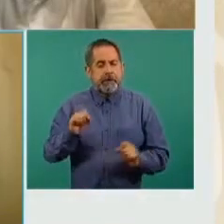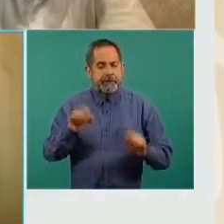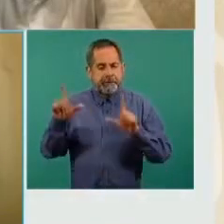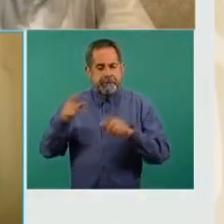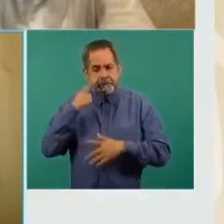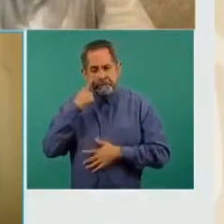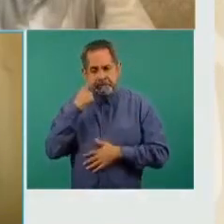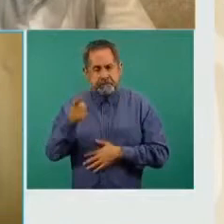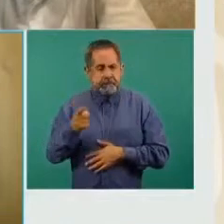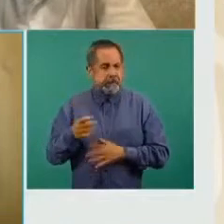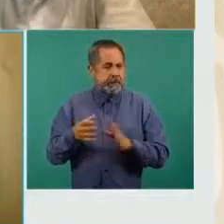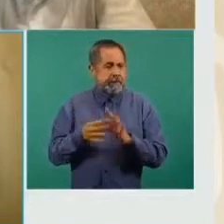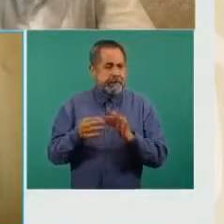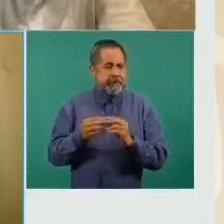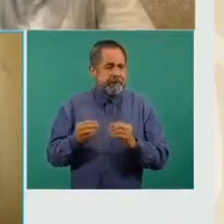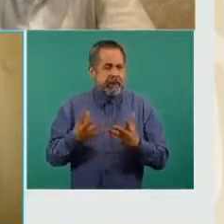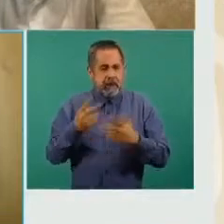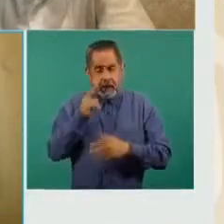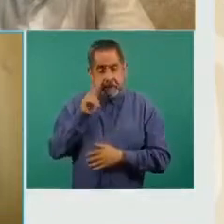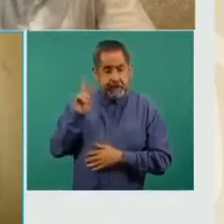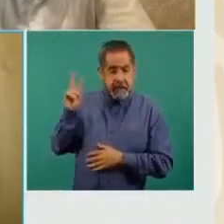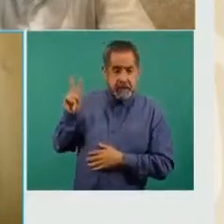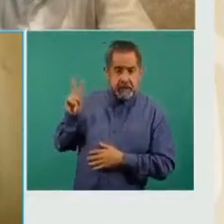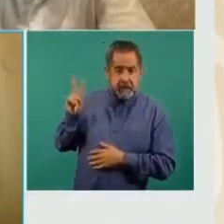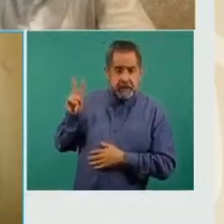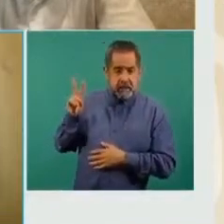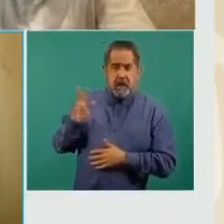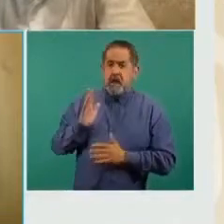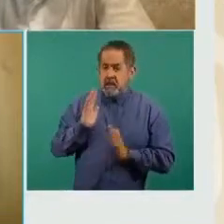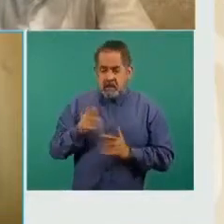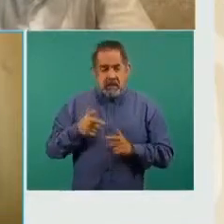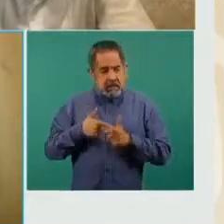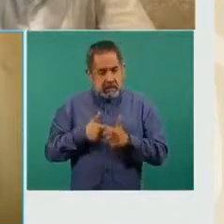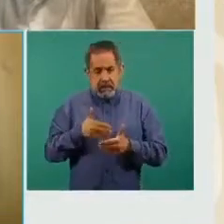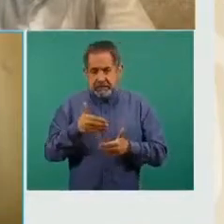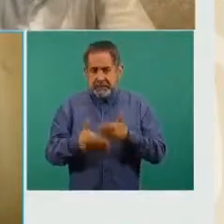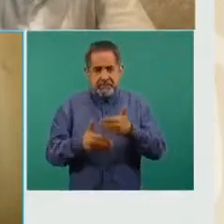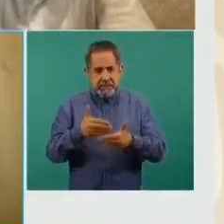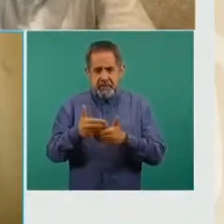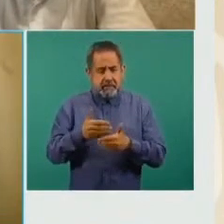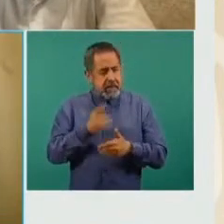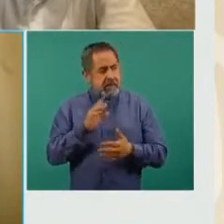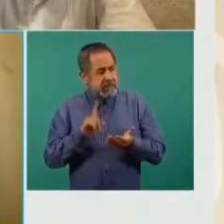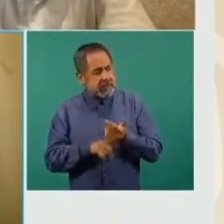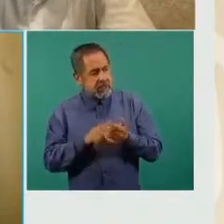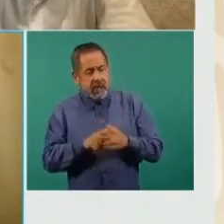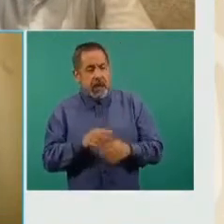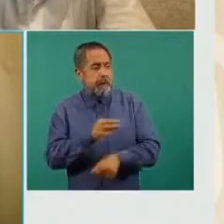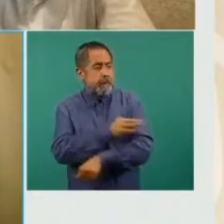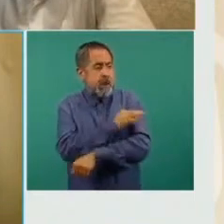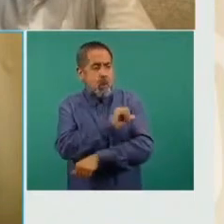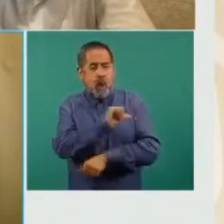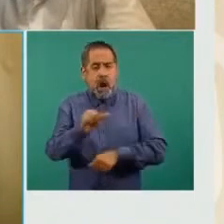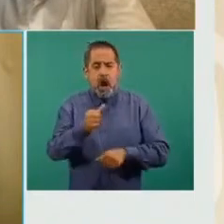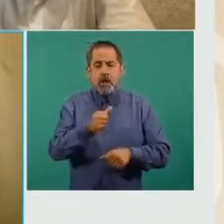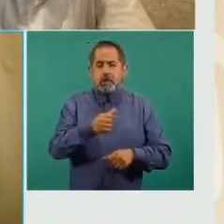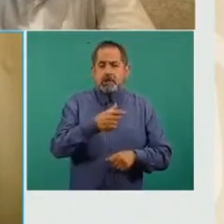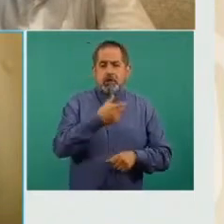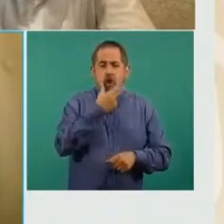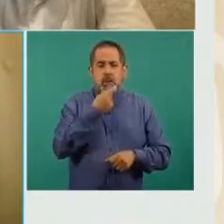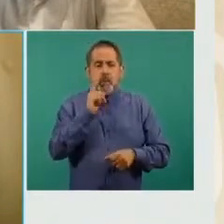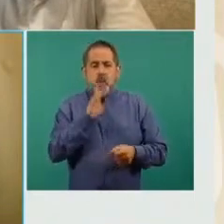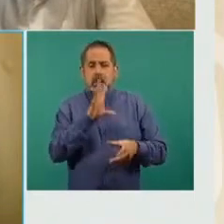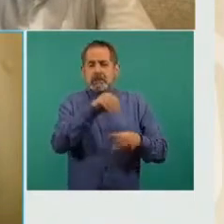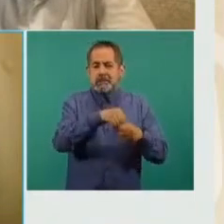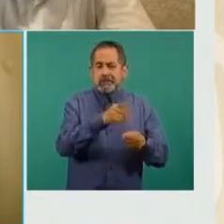costumbre, vemos el desglose. Vean ustedes cómo hemos seguido avanzando en identificar y vacunar al personal de salud, sobre todo